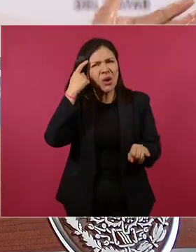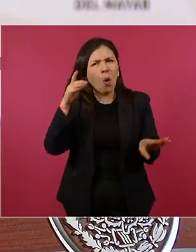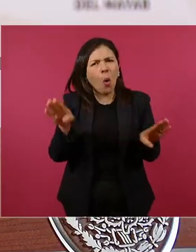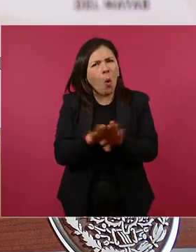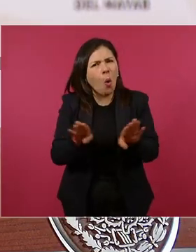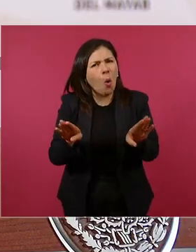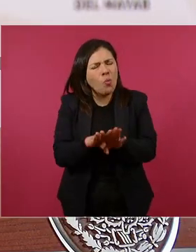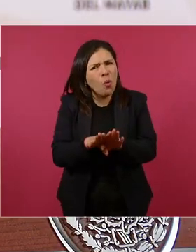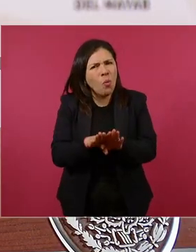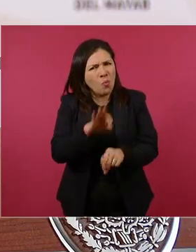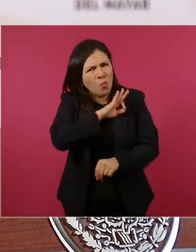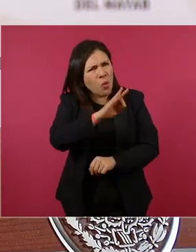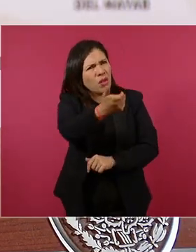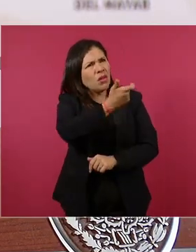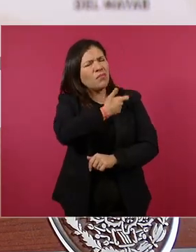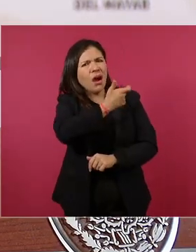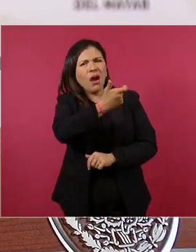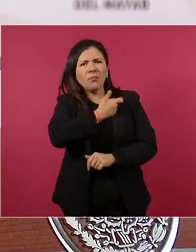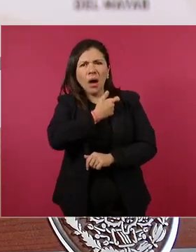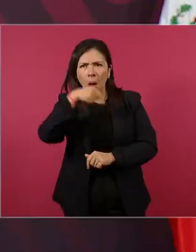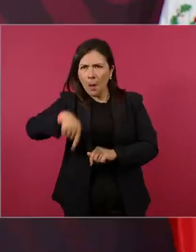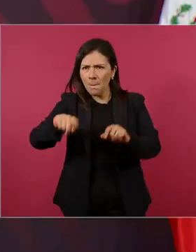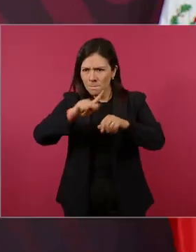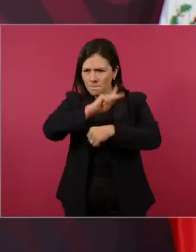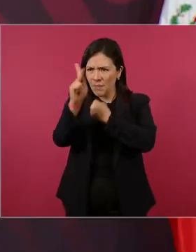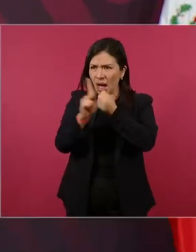Sin endeudarnos,